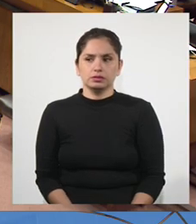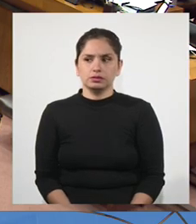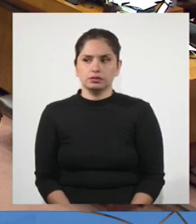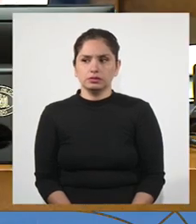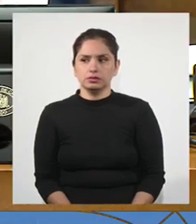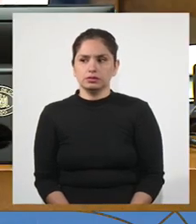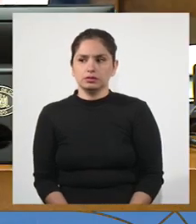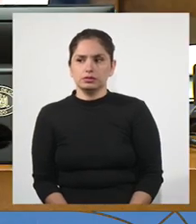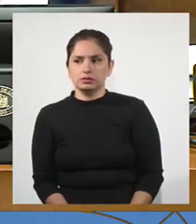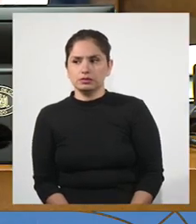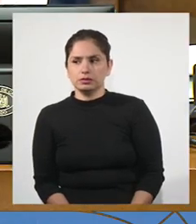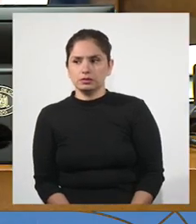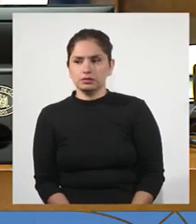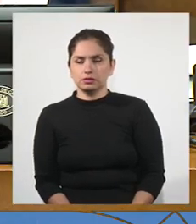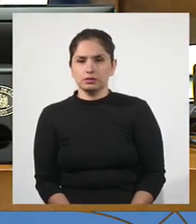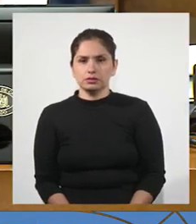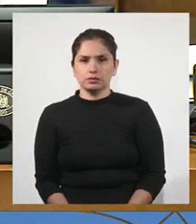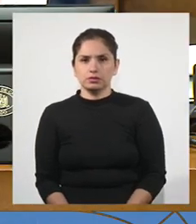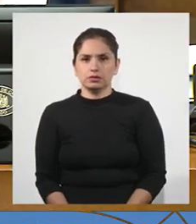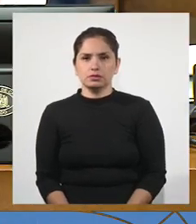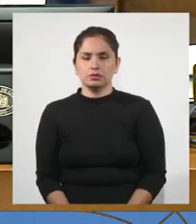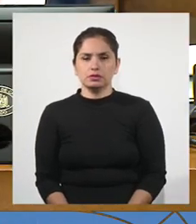Quienes votan afirmativo, votan por